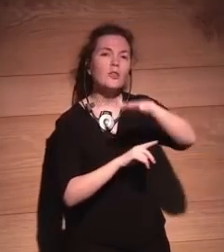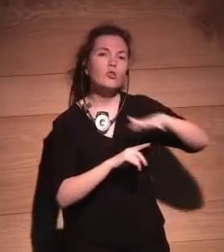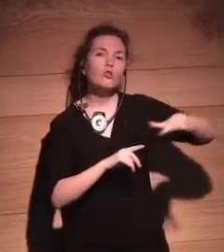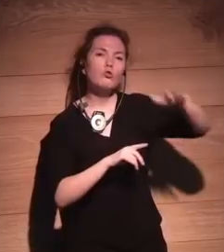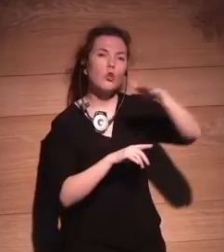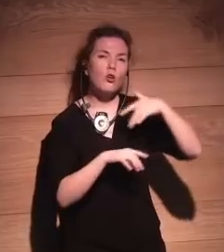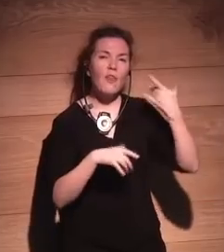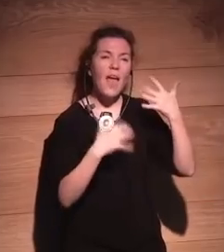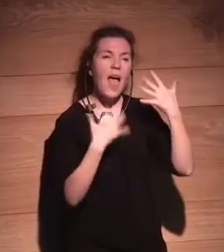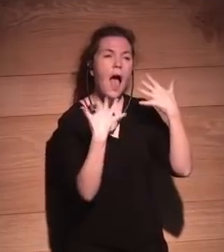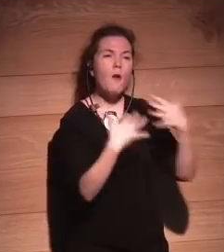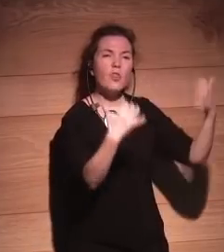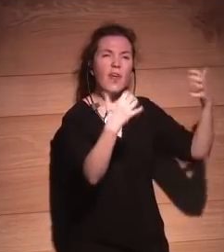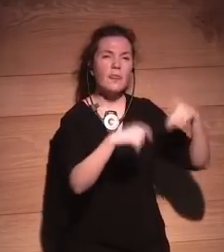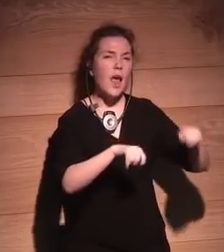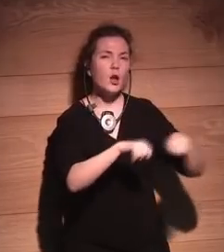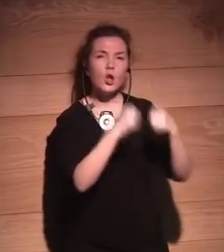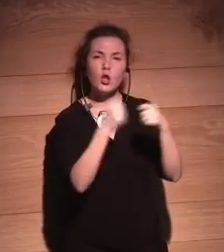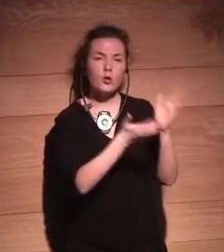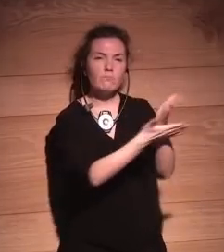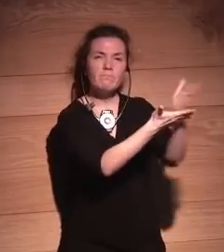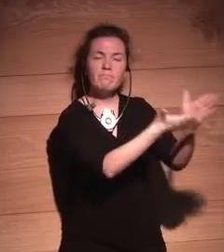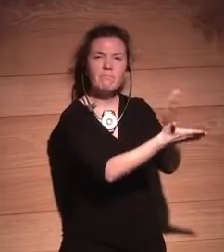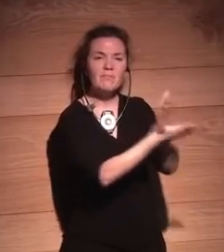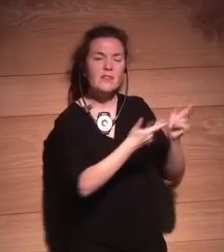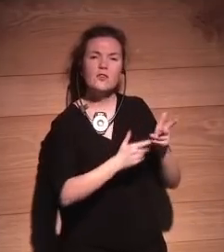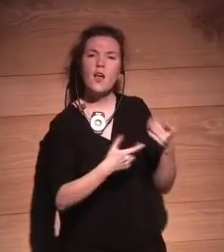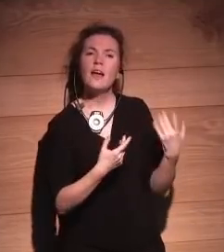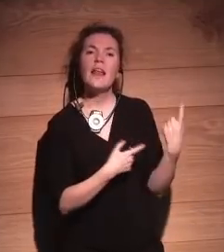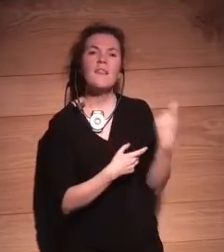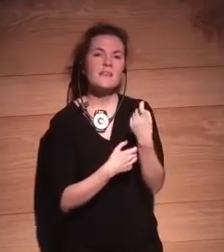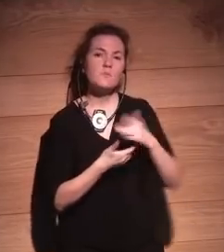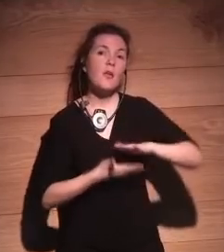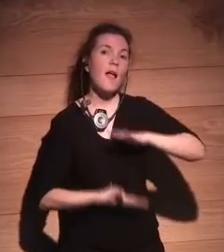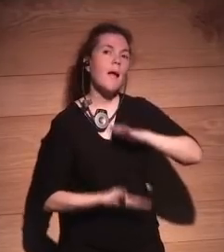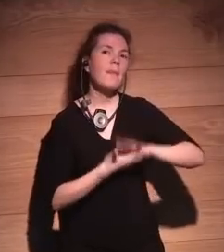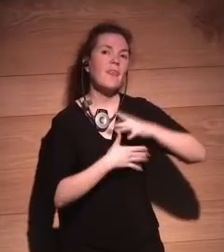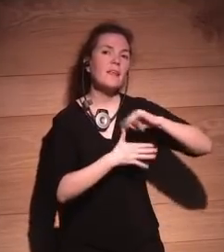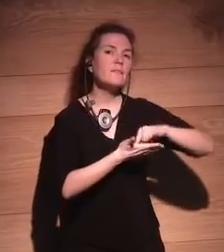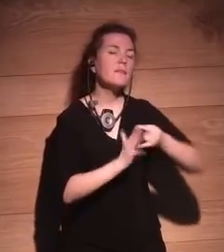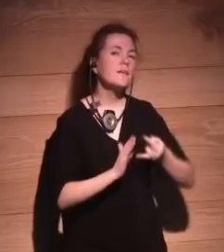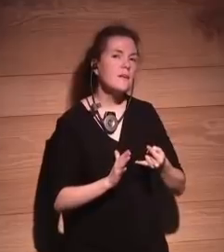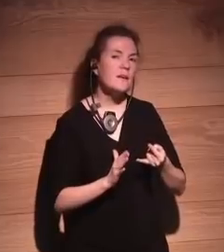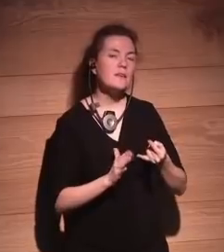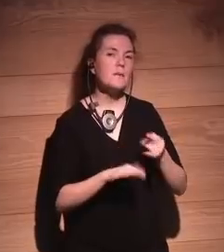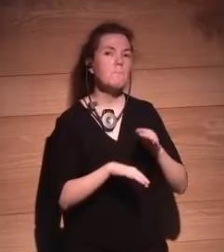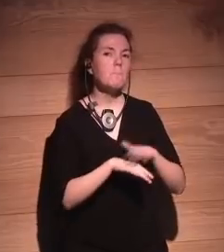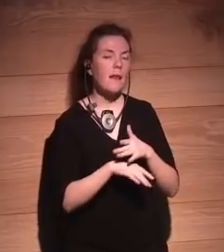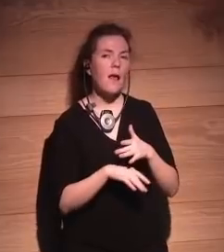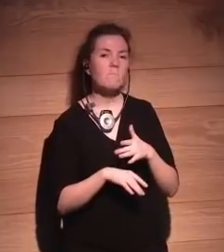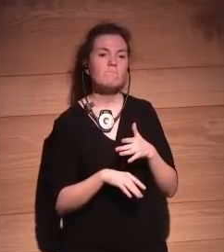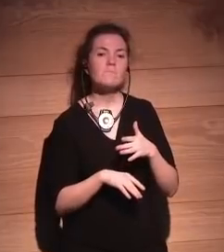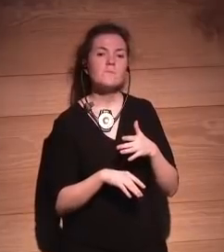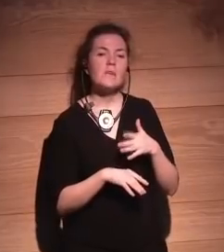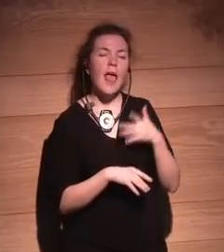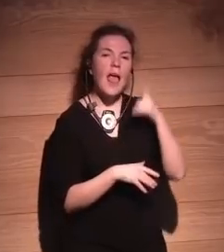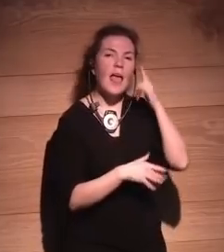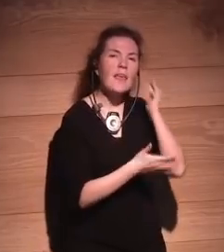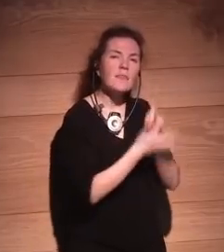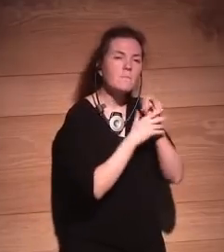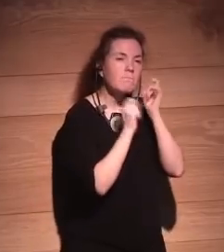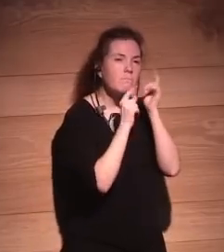de audiencias requiere de unas grandes capacidades técnicas para ser capaces de poder